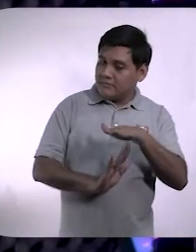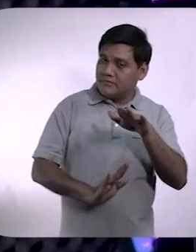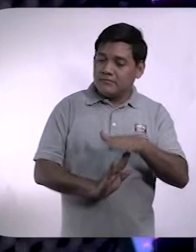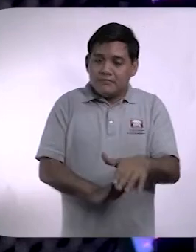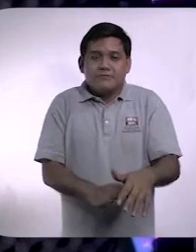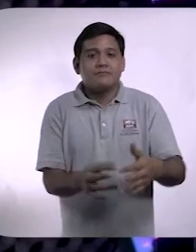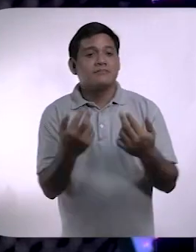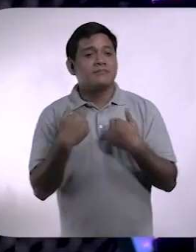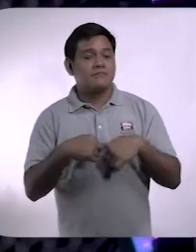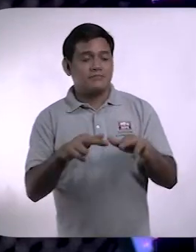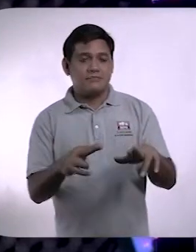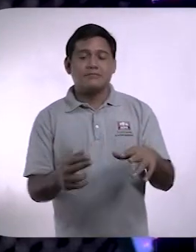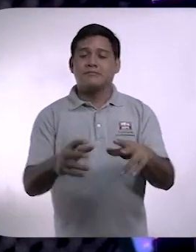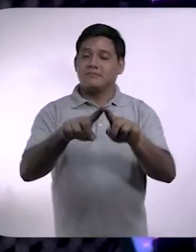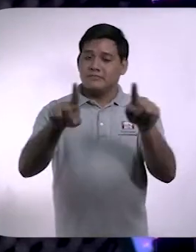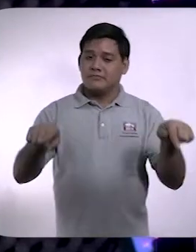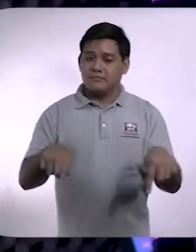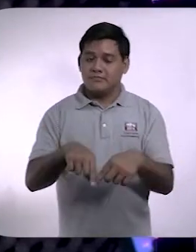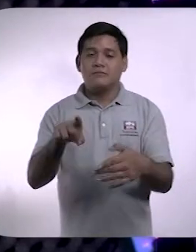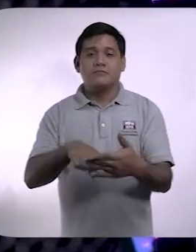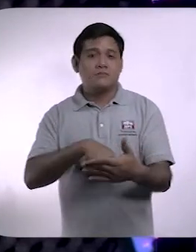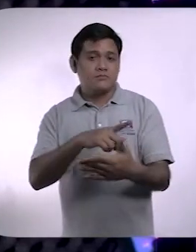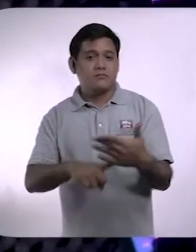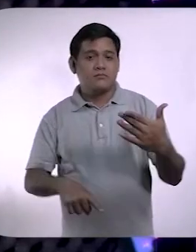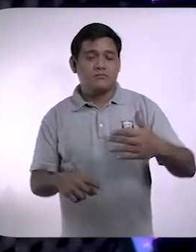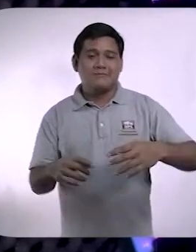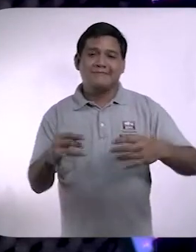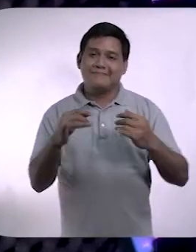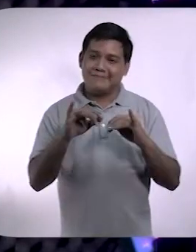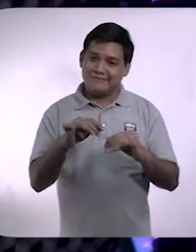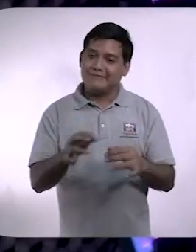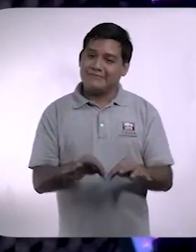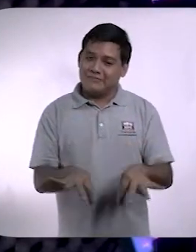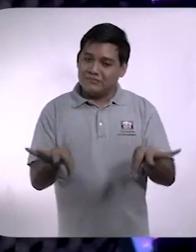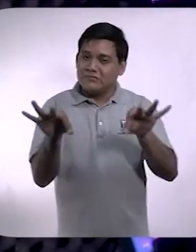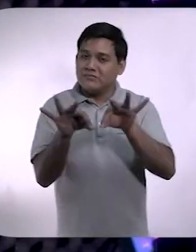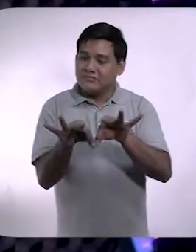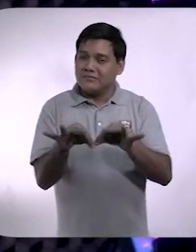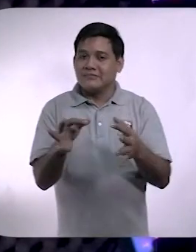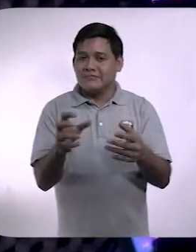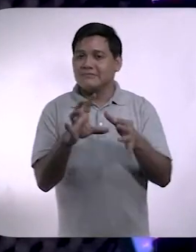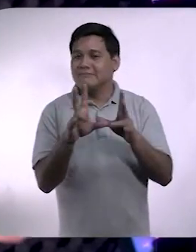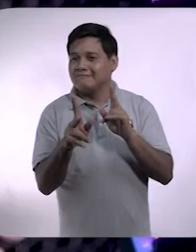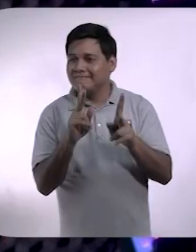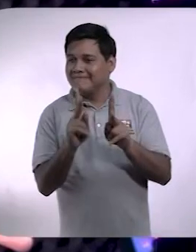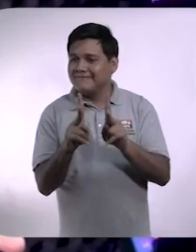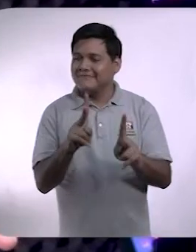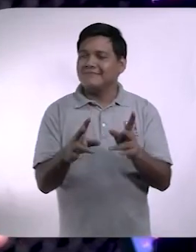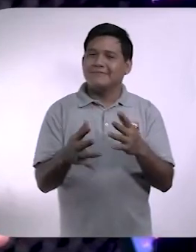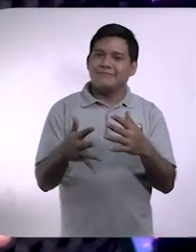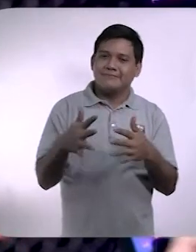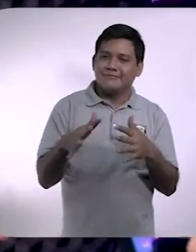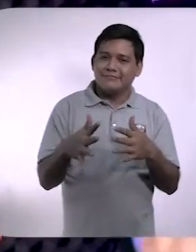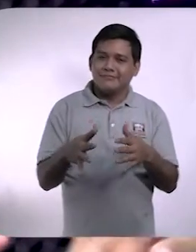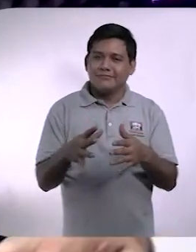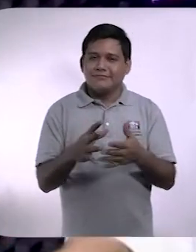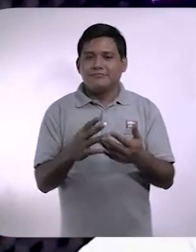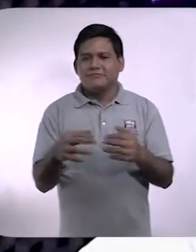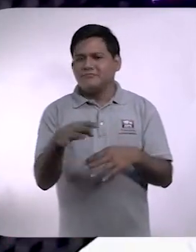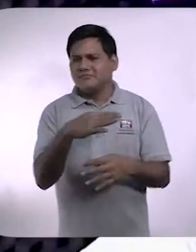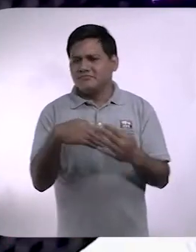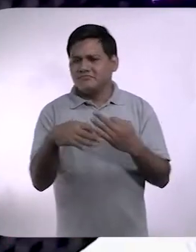casilla, es la verdad extraordinario. Sí, maestro, no sé si nos pudiera platicar de manera